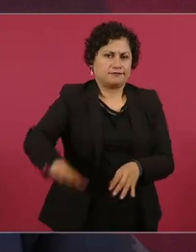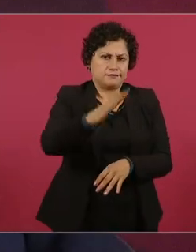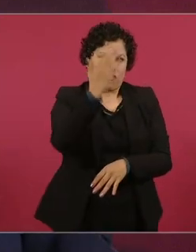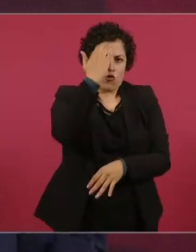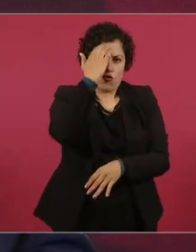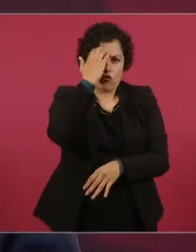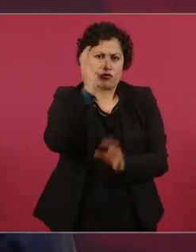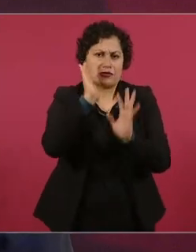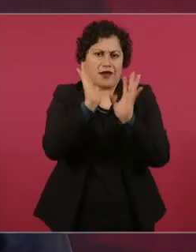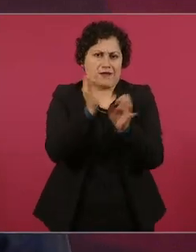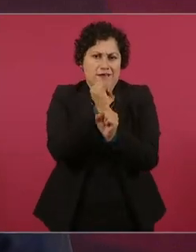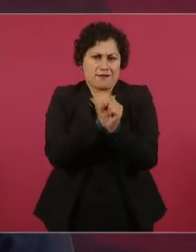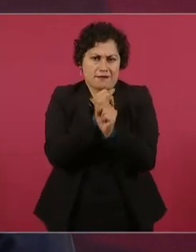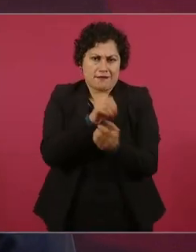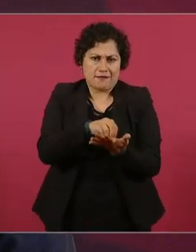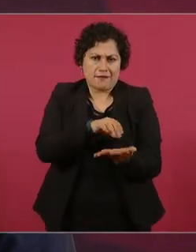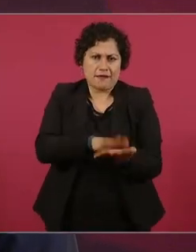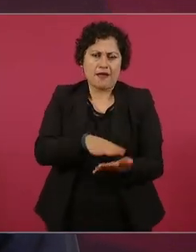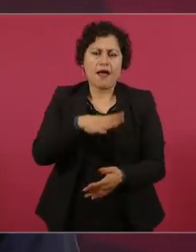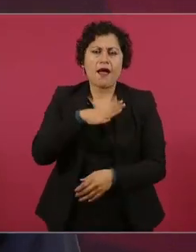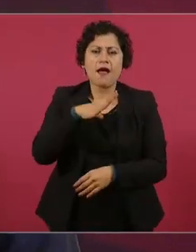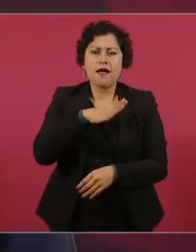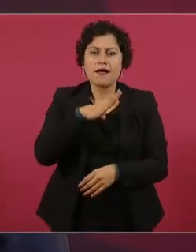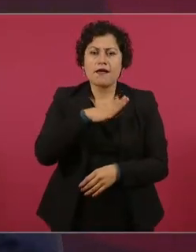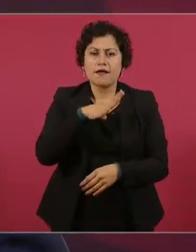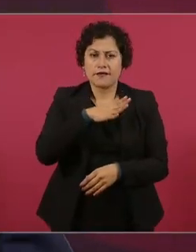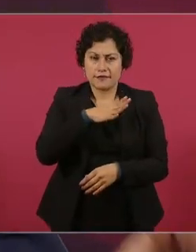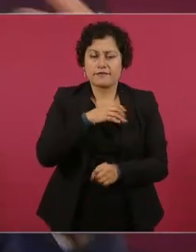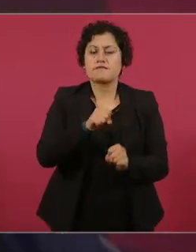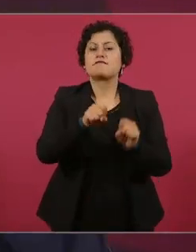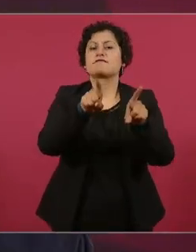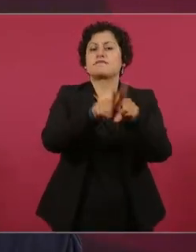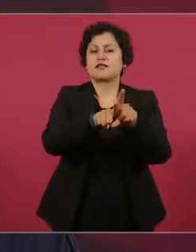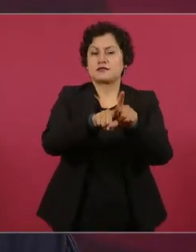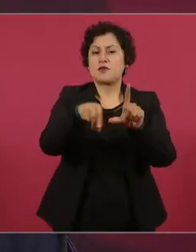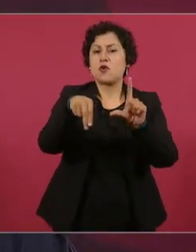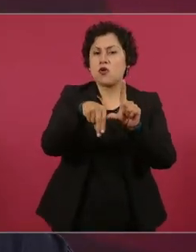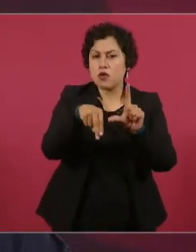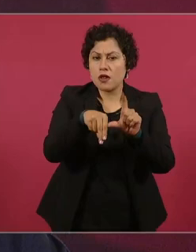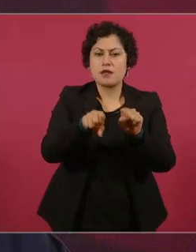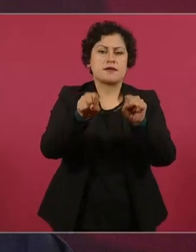está documentado, y la lotería y también el Issste.